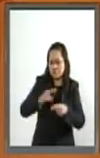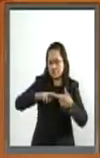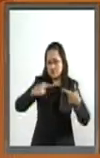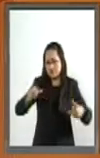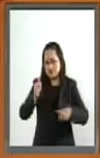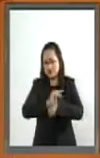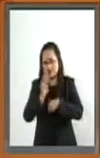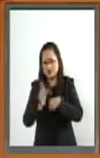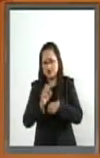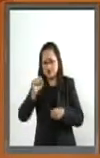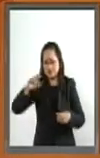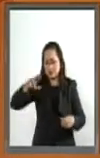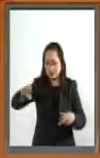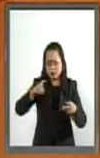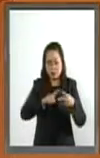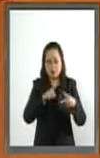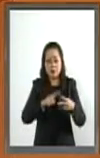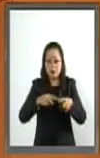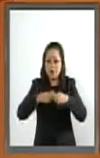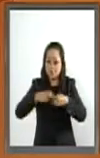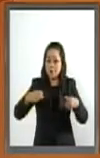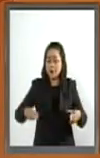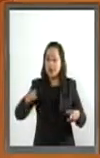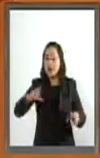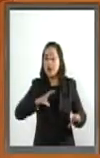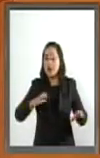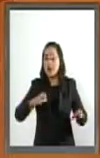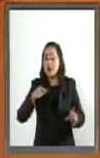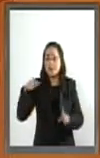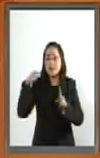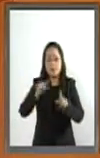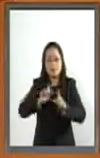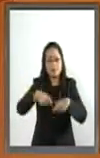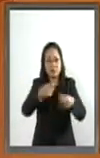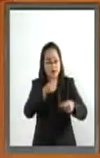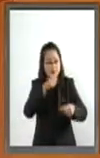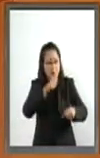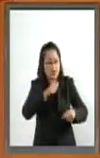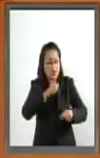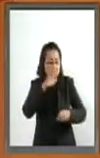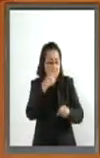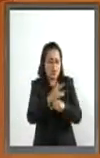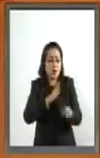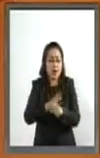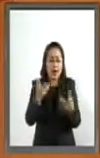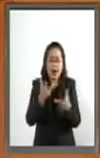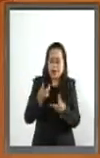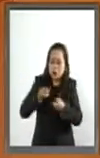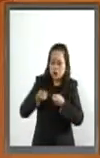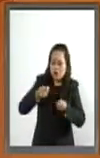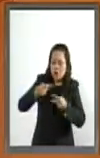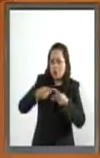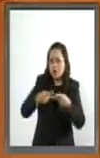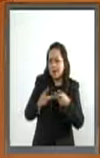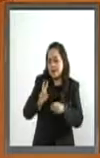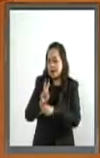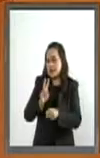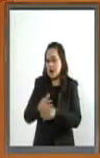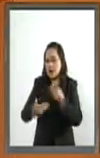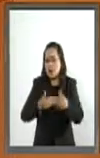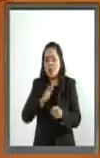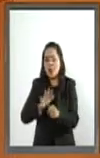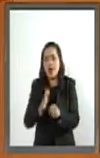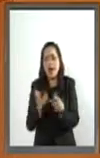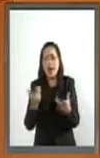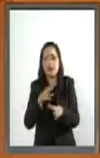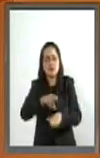Relaciones Exteriores y le otorga como actividades principales la ejecución, control y supervisión de los actos